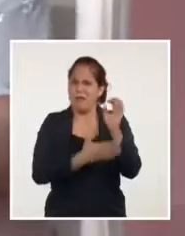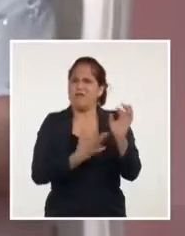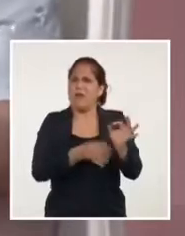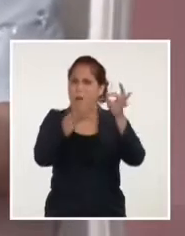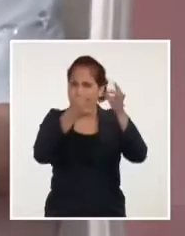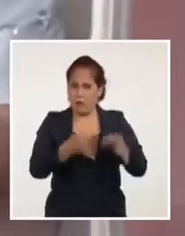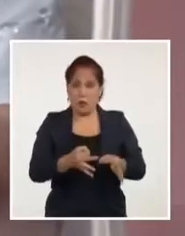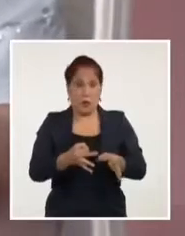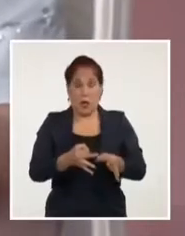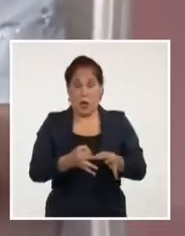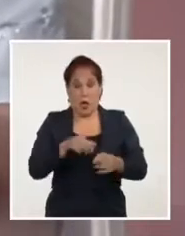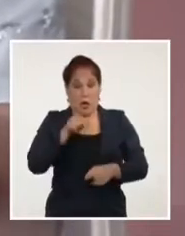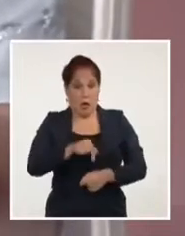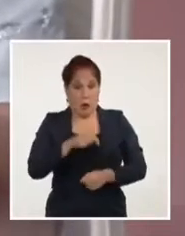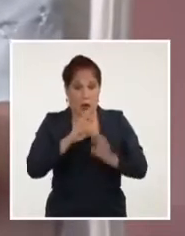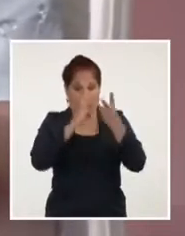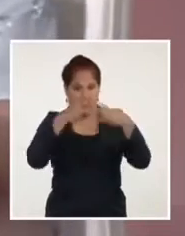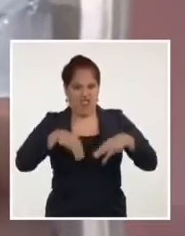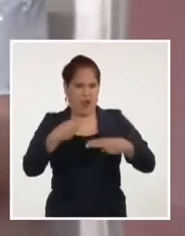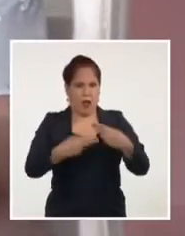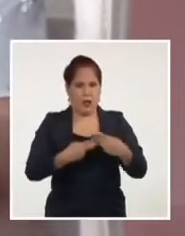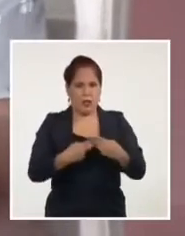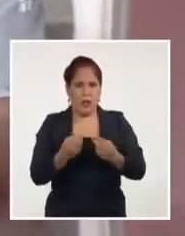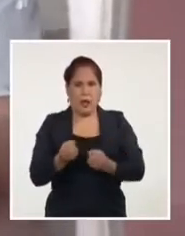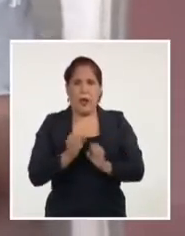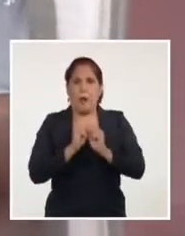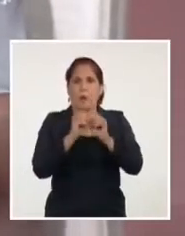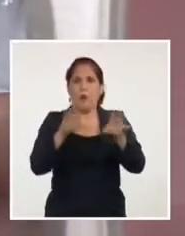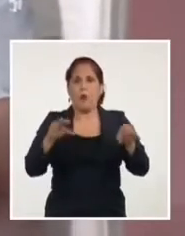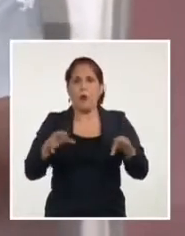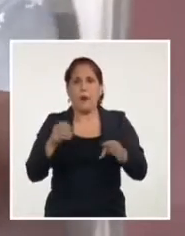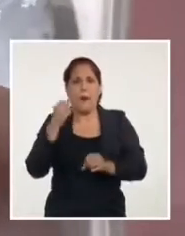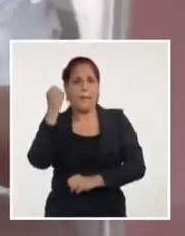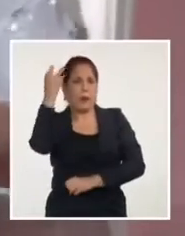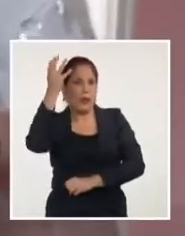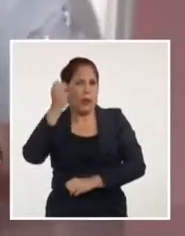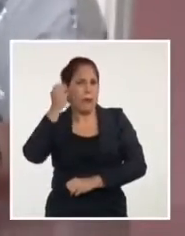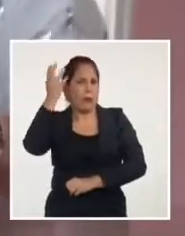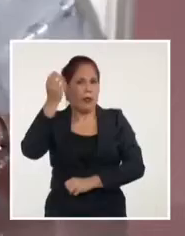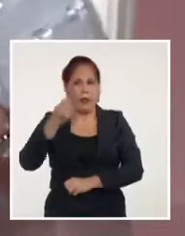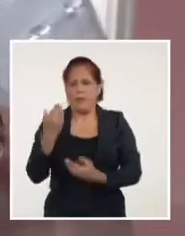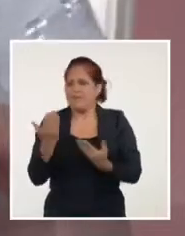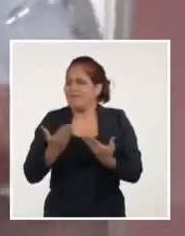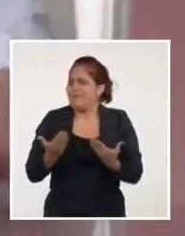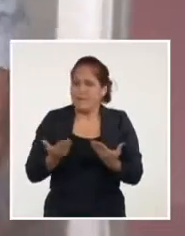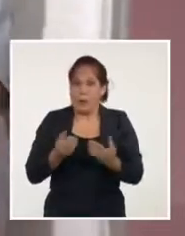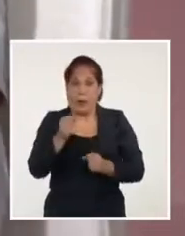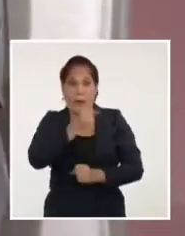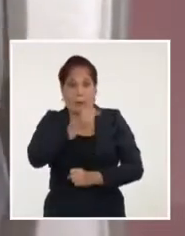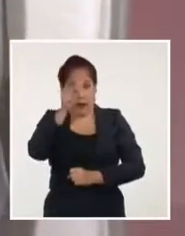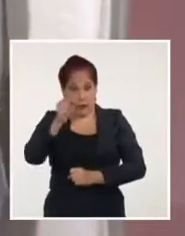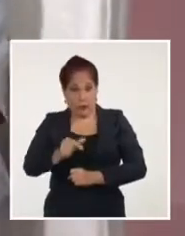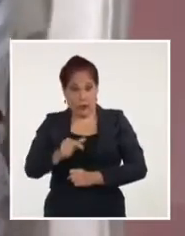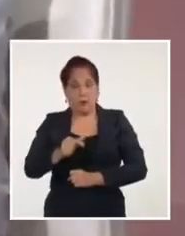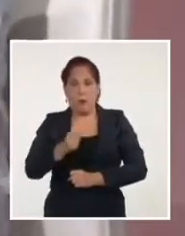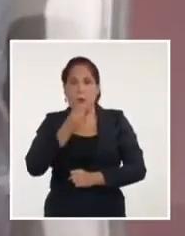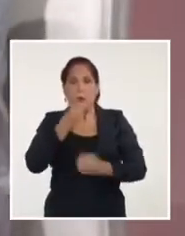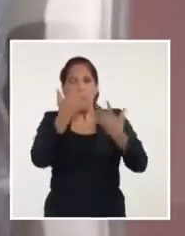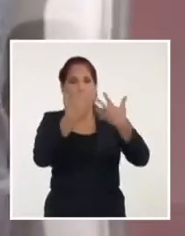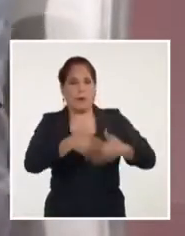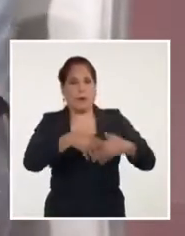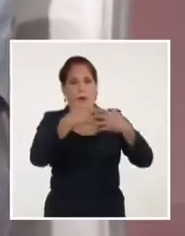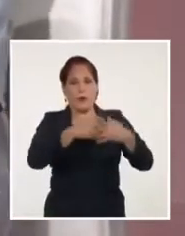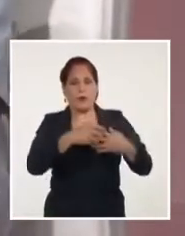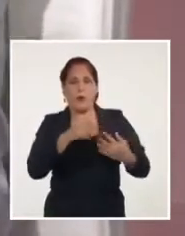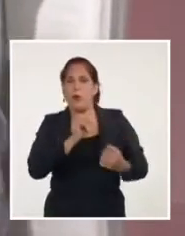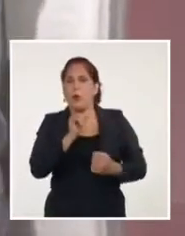la que se debe, del apego a lo público y sus intereses fundamentales, que es el periodismo, porque bueno, hay otras prácticas de producción comunicativa como la